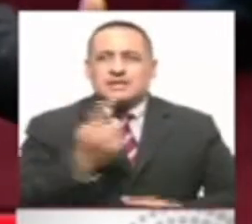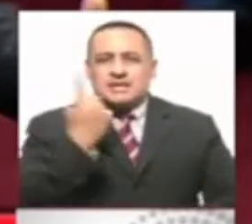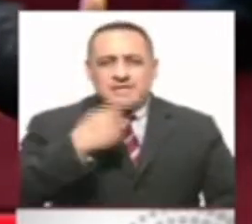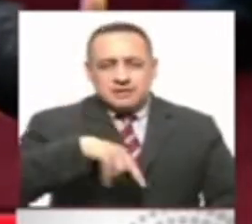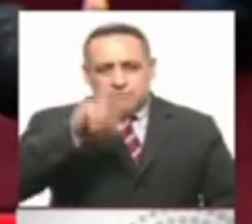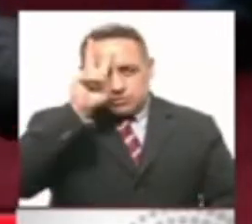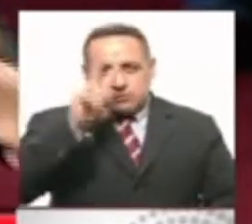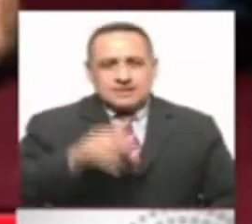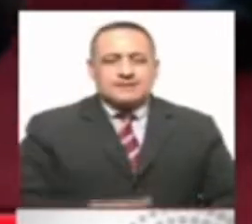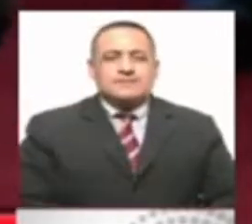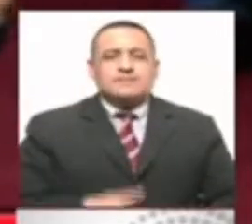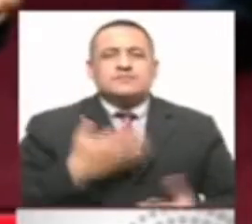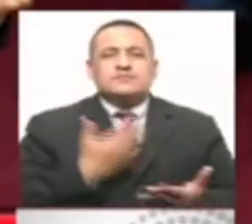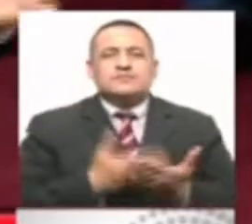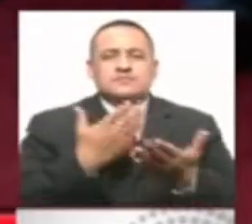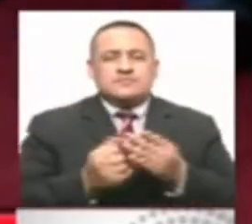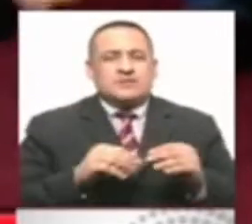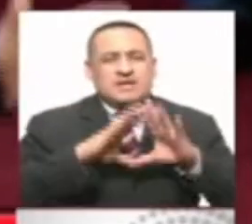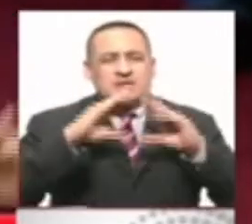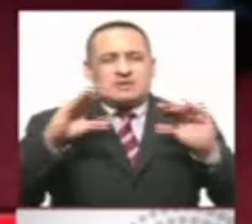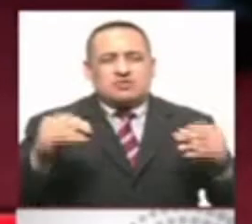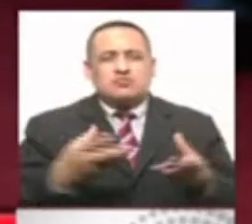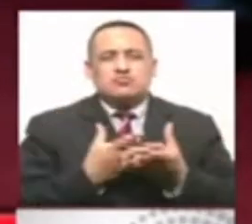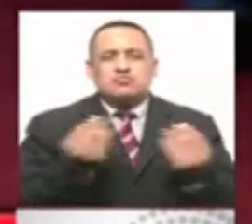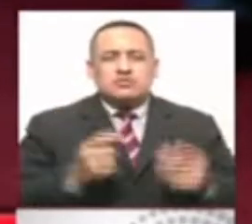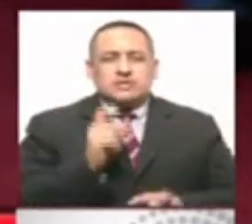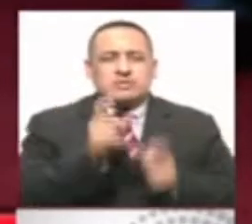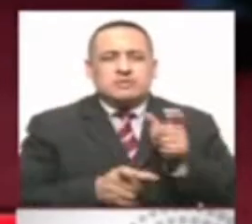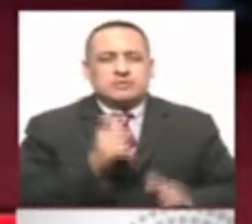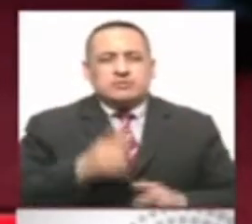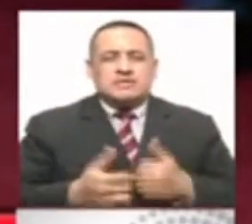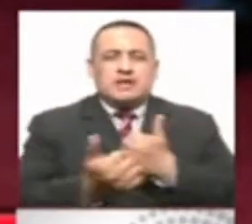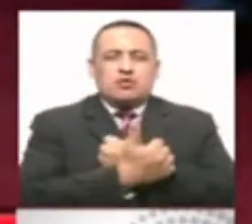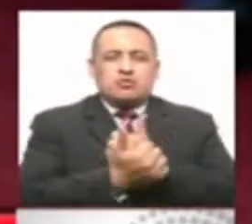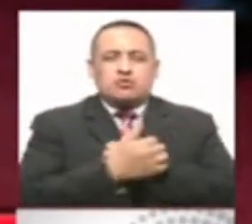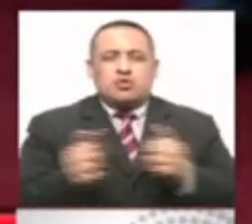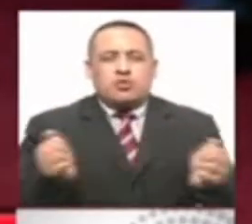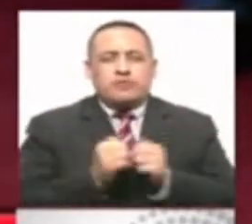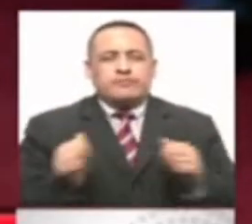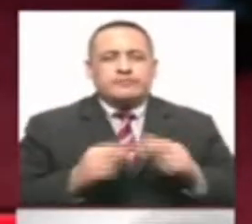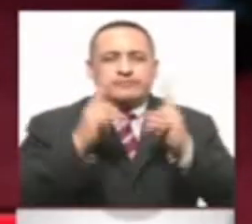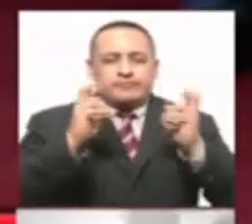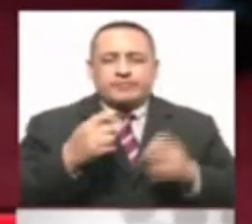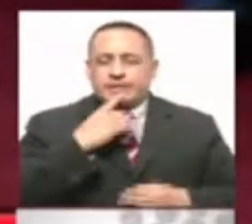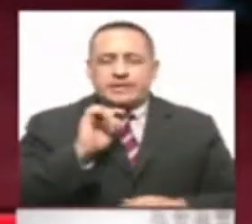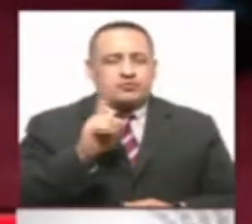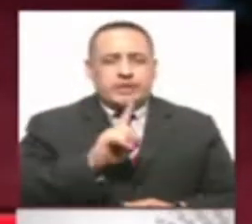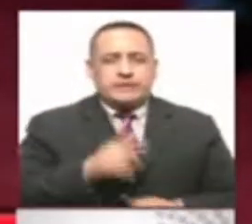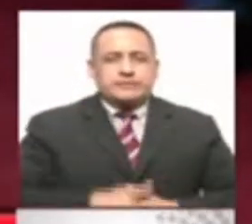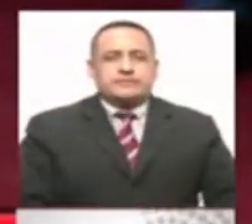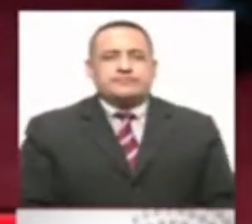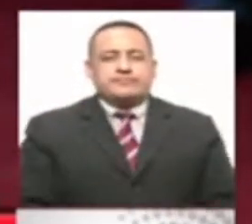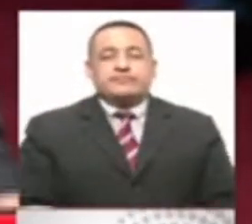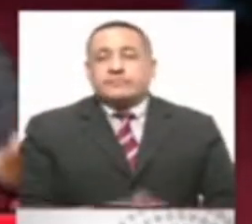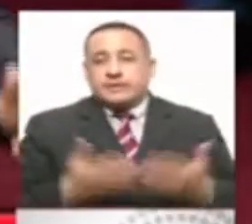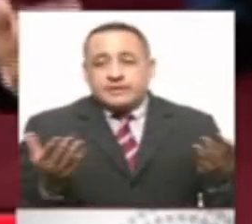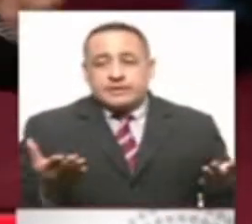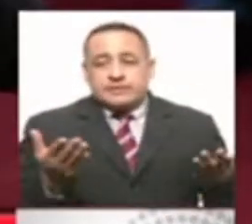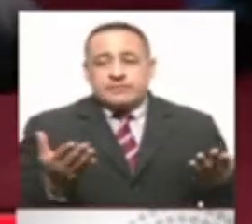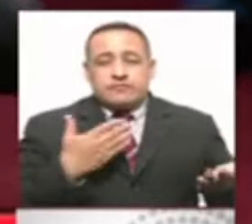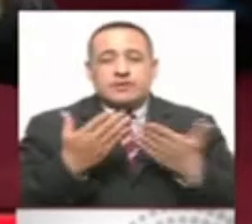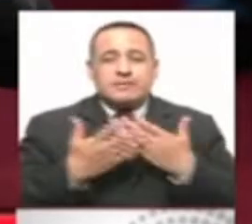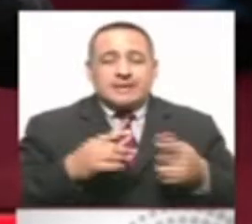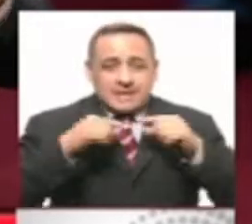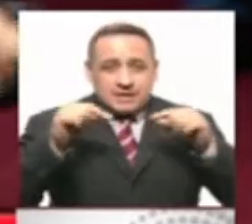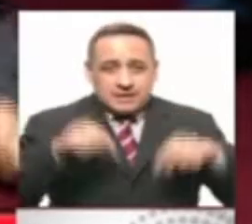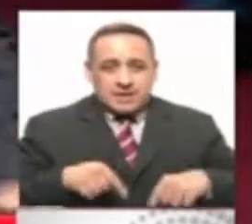Nacional. Se ha estigmatizado tanto a los ayacuchanos con el terrorismo cuando no es así. De tal manera que